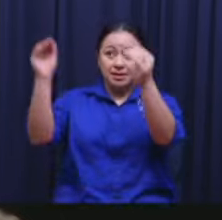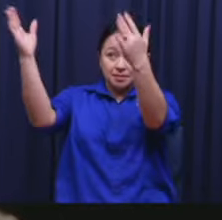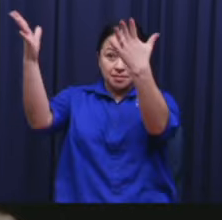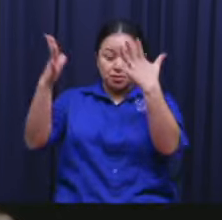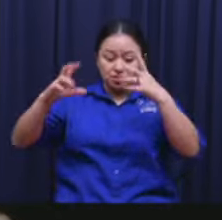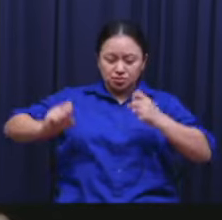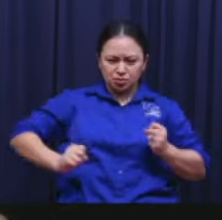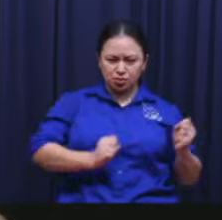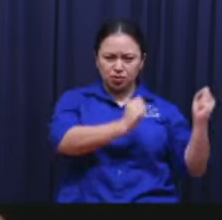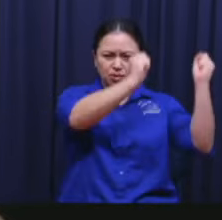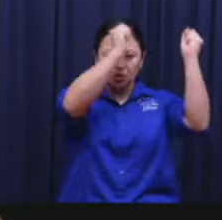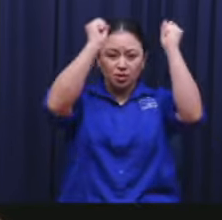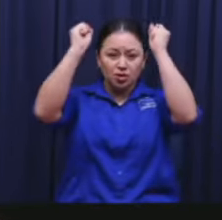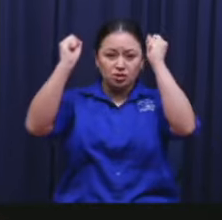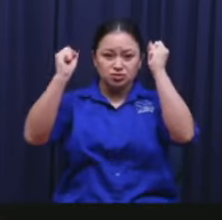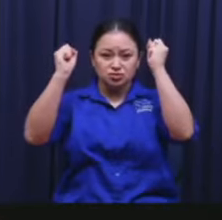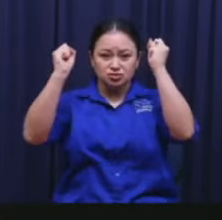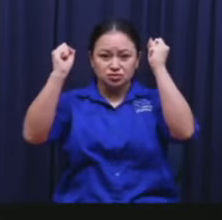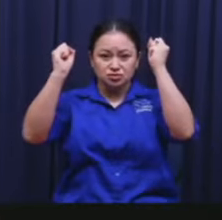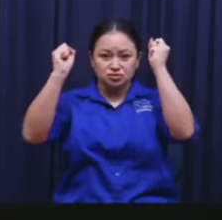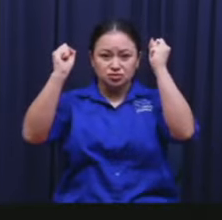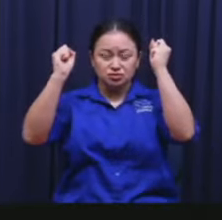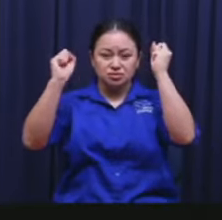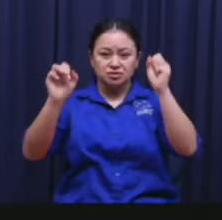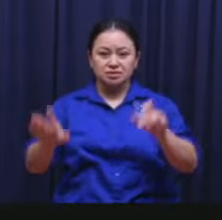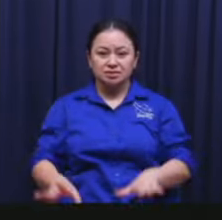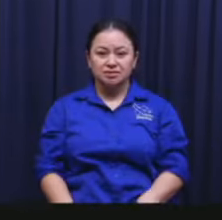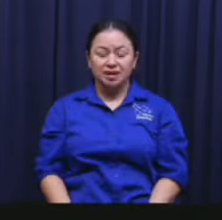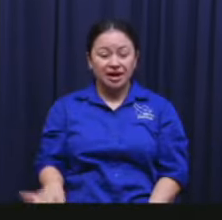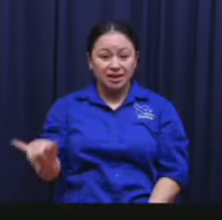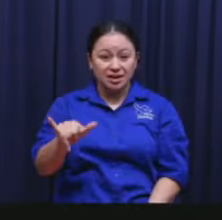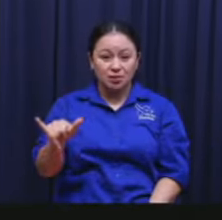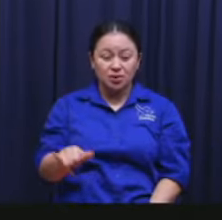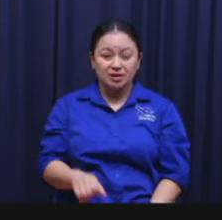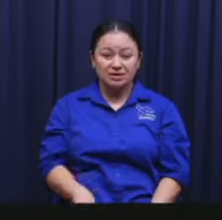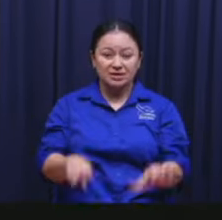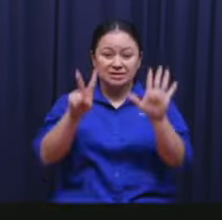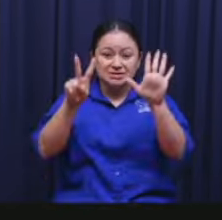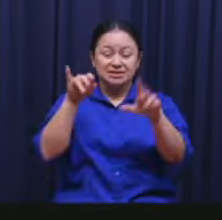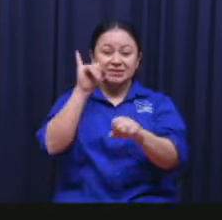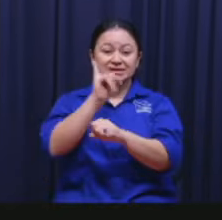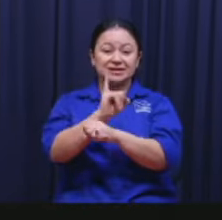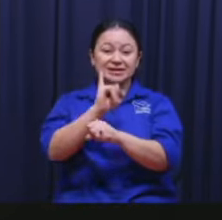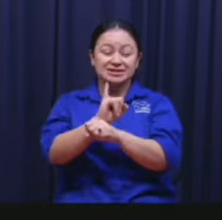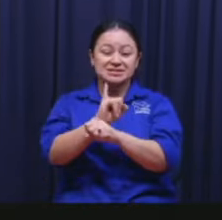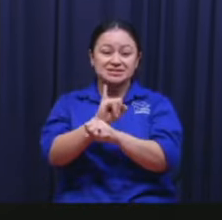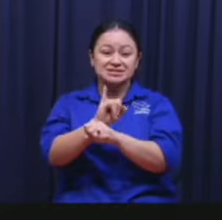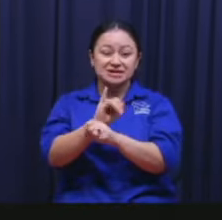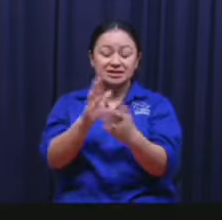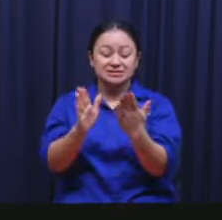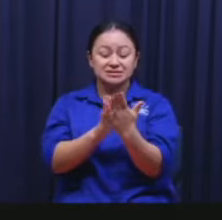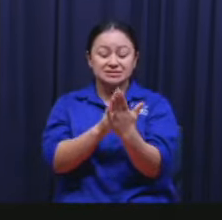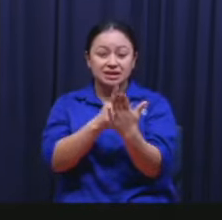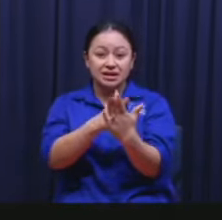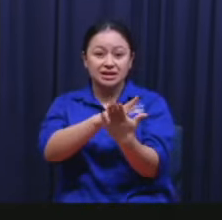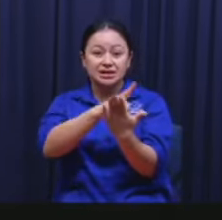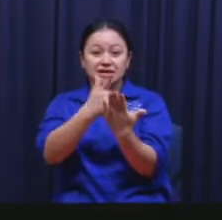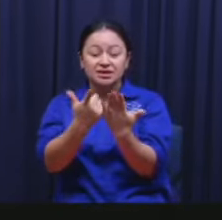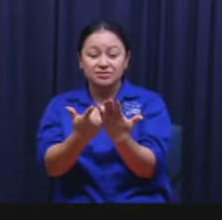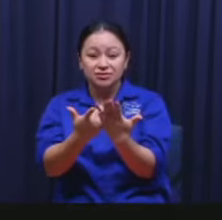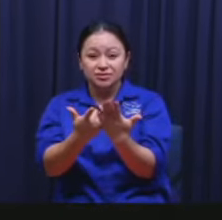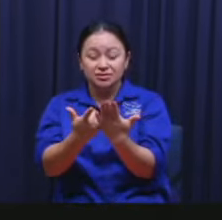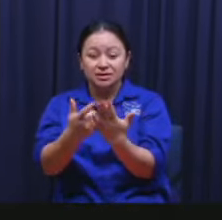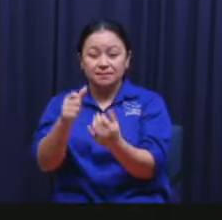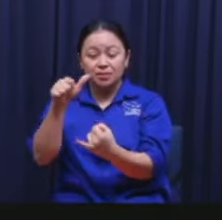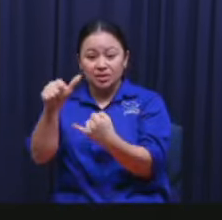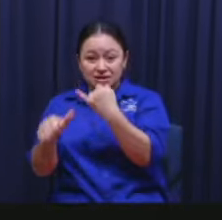un museo. Así sucedió con las siete iglesias de Apocalipsis, que ahora son motivo de turismo religioso